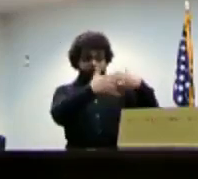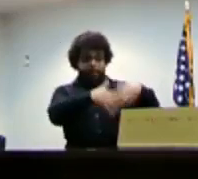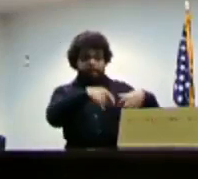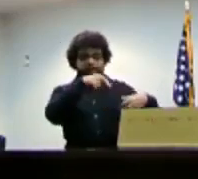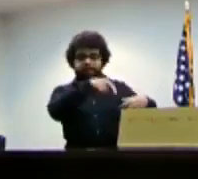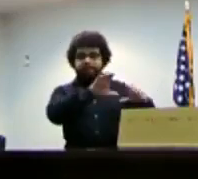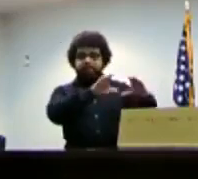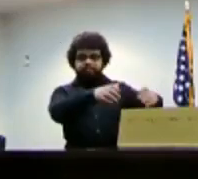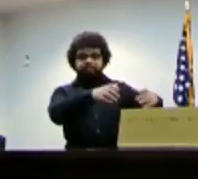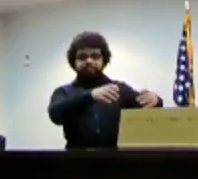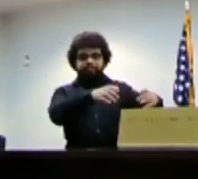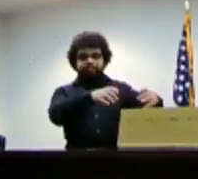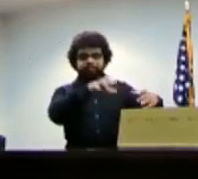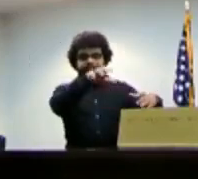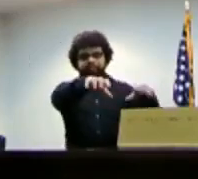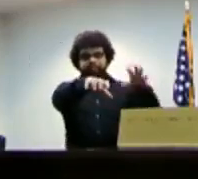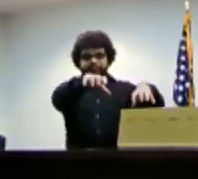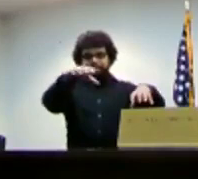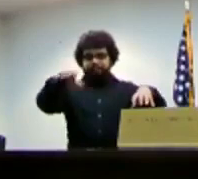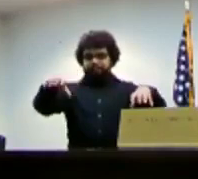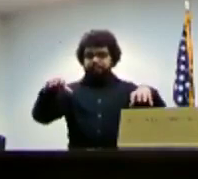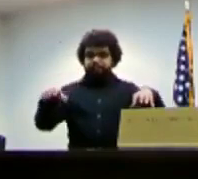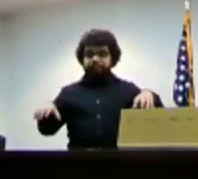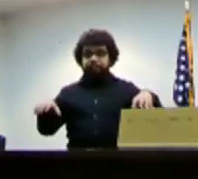generatrices, su condición hoy,